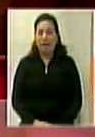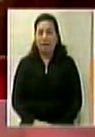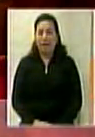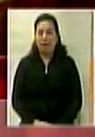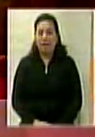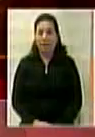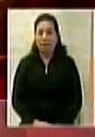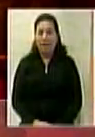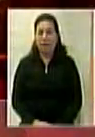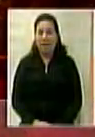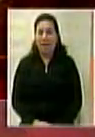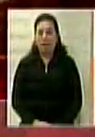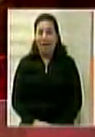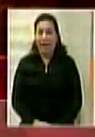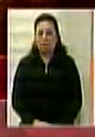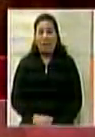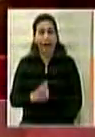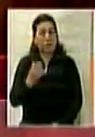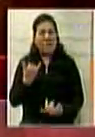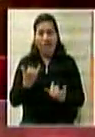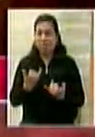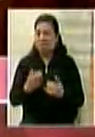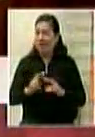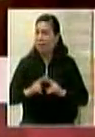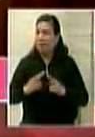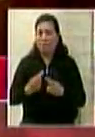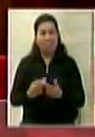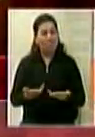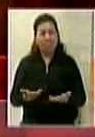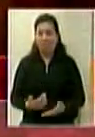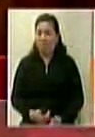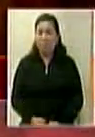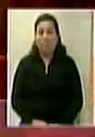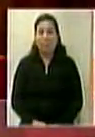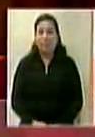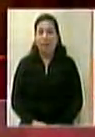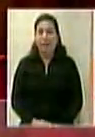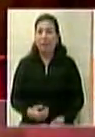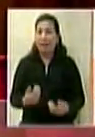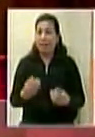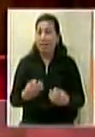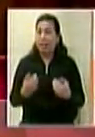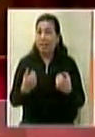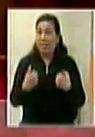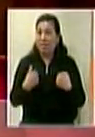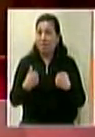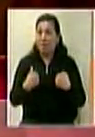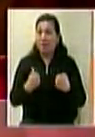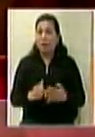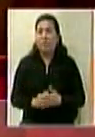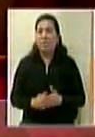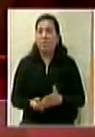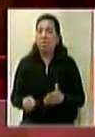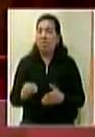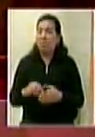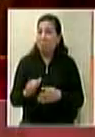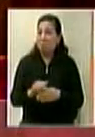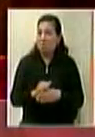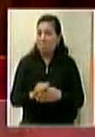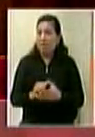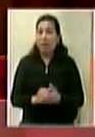Todo lo que hemos escuchado no debe quedar en este hemiciclo, sino debemos ponerlo en